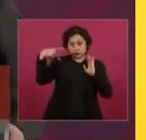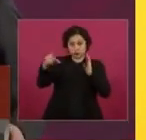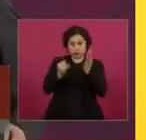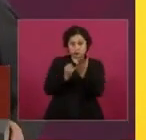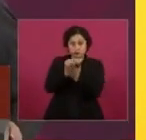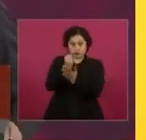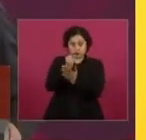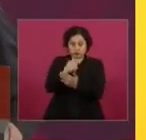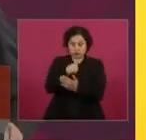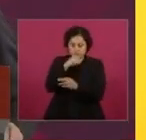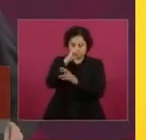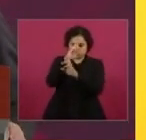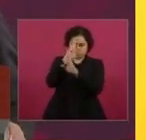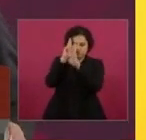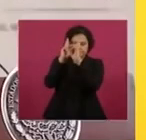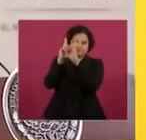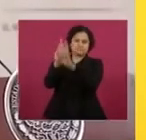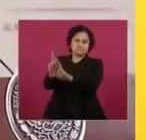con los gobiernos.